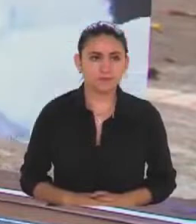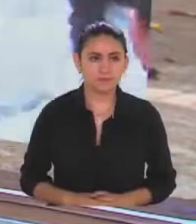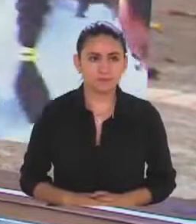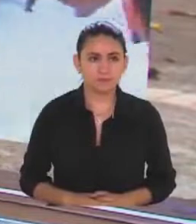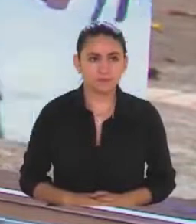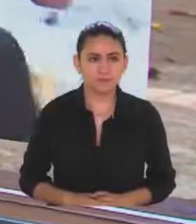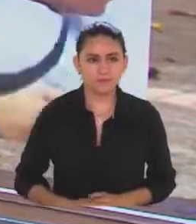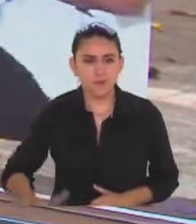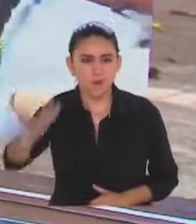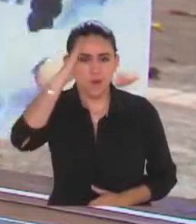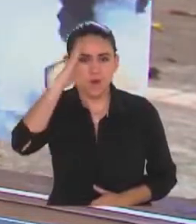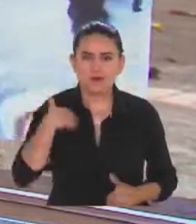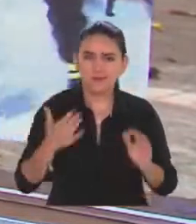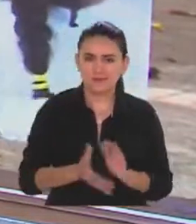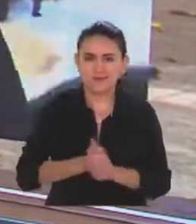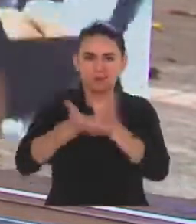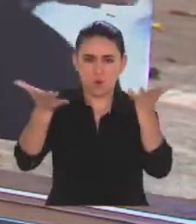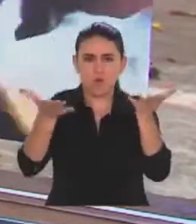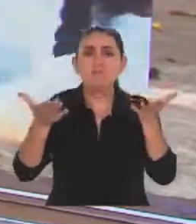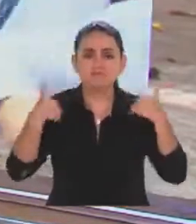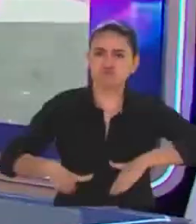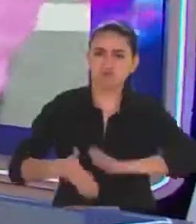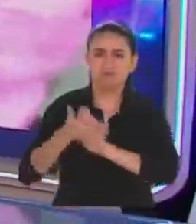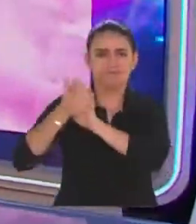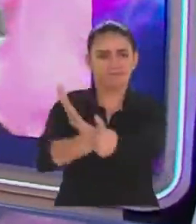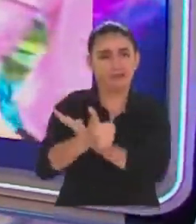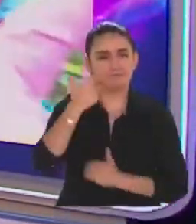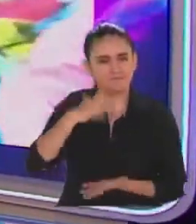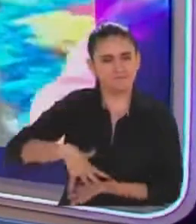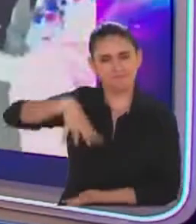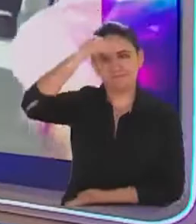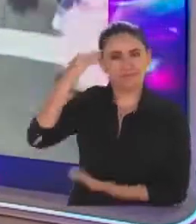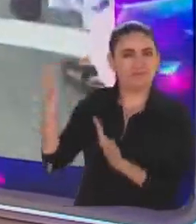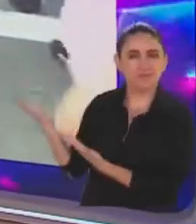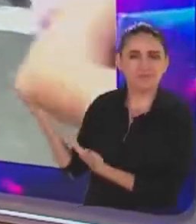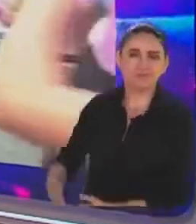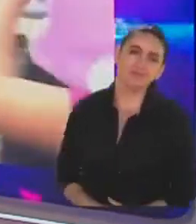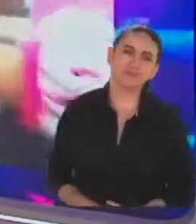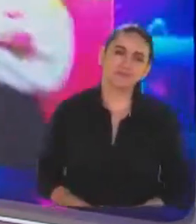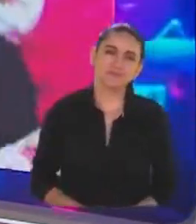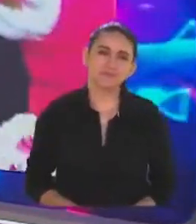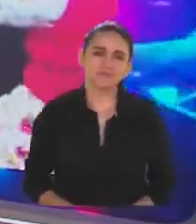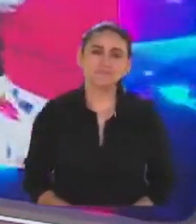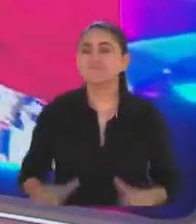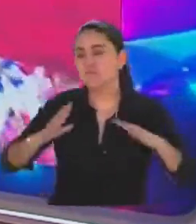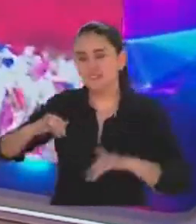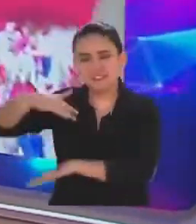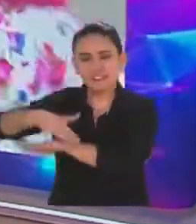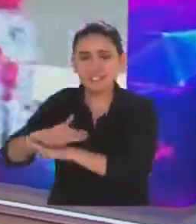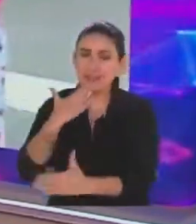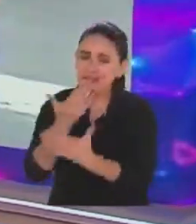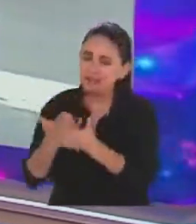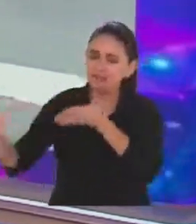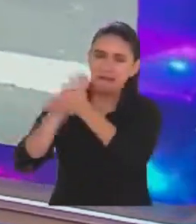Hola Daniela, ¿qué tal? La saludo a usted y a todos los televidentes desde la avenida 40. Aquí vinimos fue a joropear. Feliz tarde Camila,